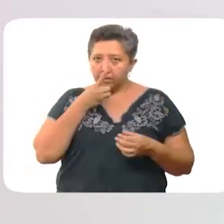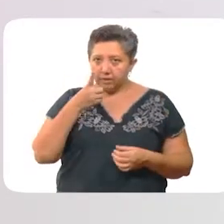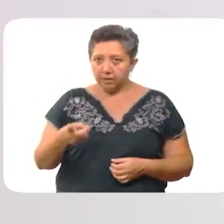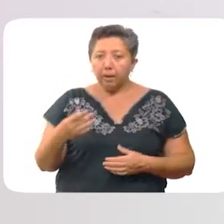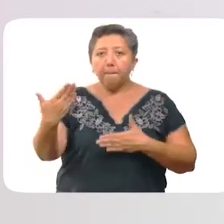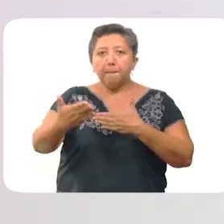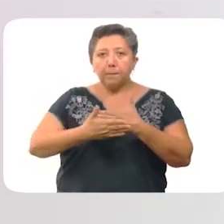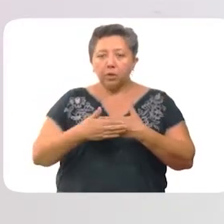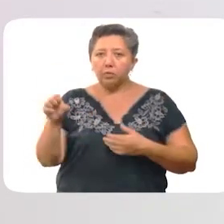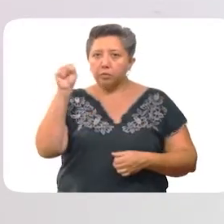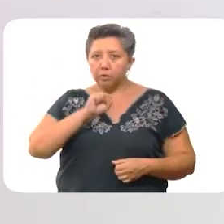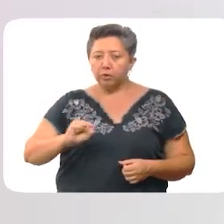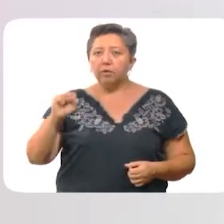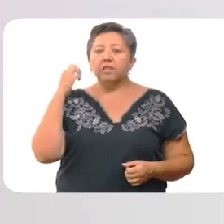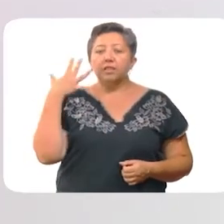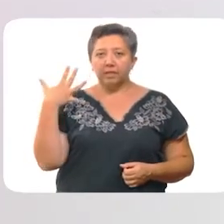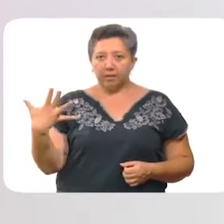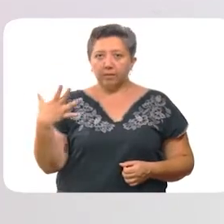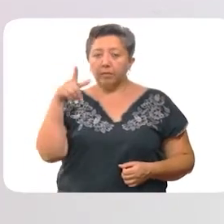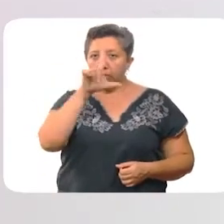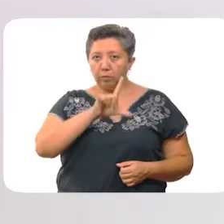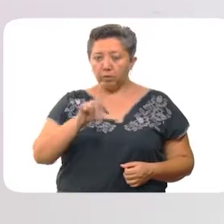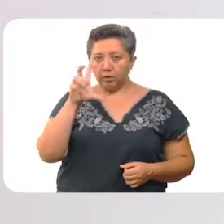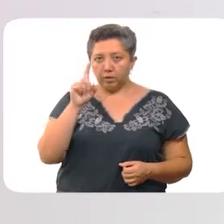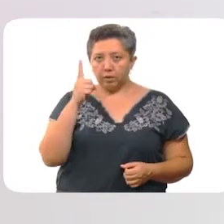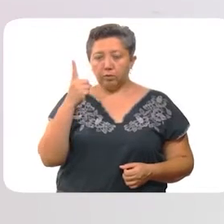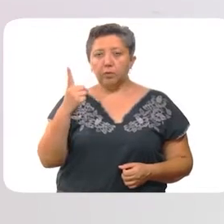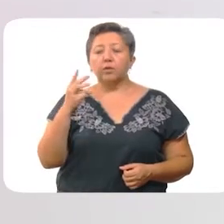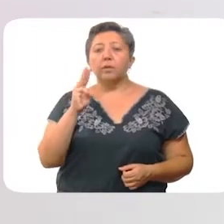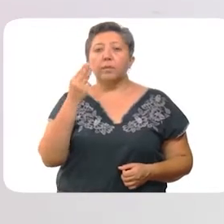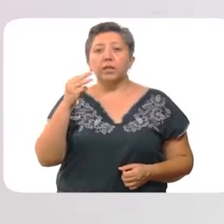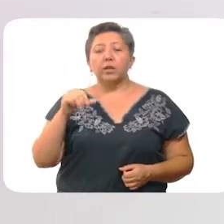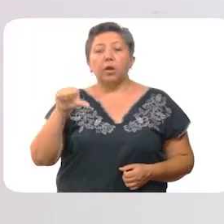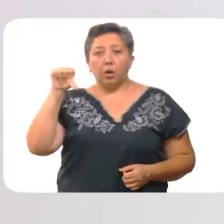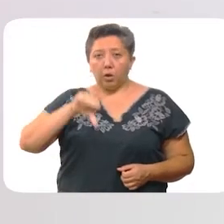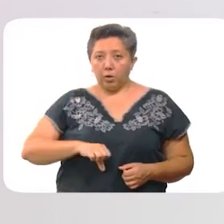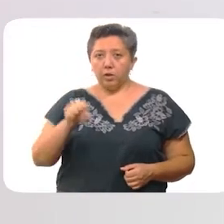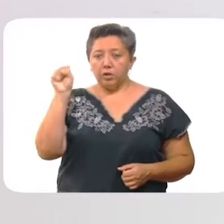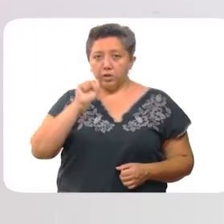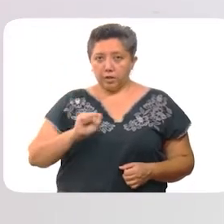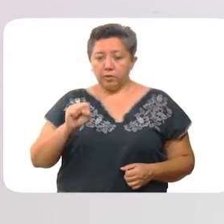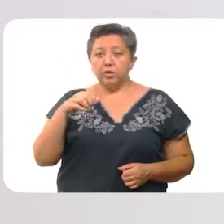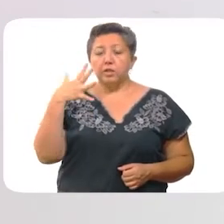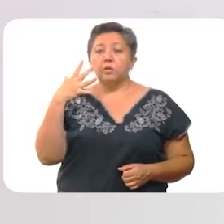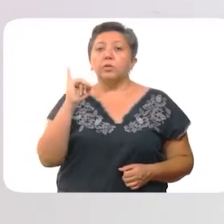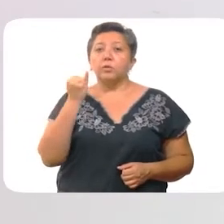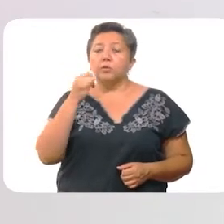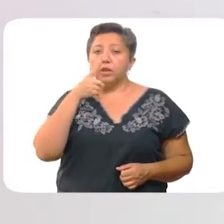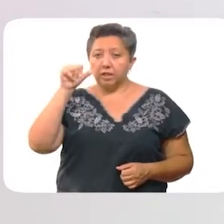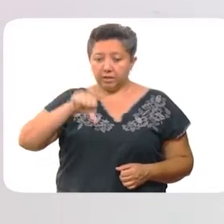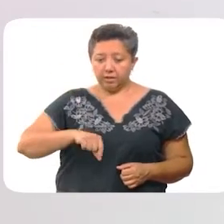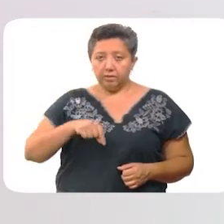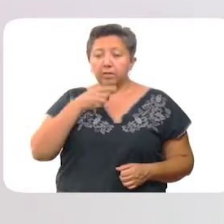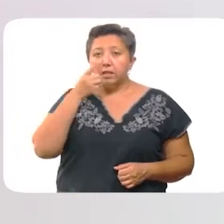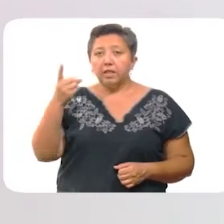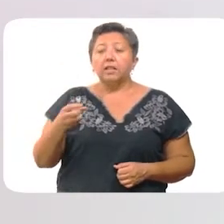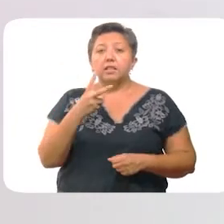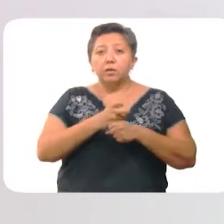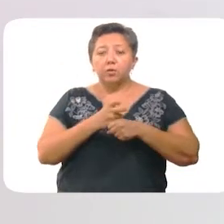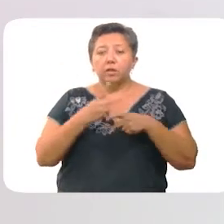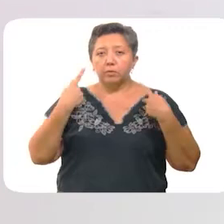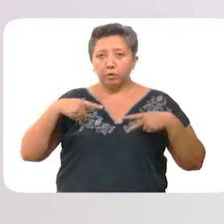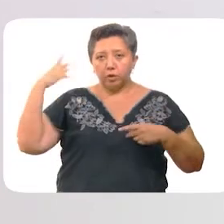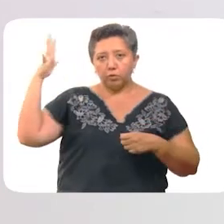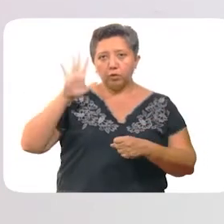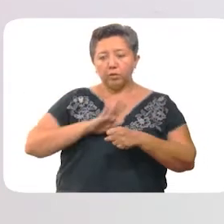hasta el próximo sábado 5. Del lunes 31 de mayo a hoy sábado 5 de junio, se aplicó en Mérida la segunda dosis a las